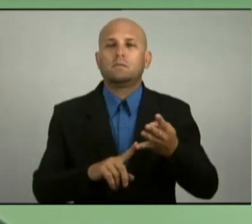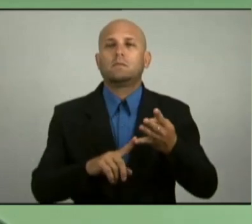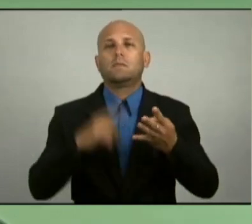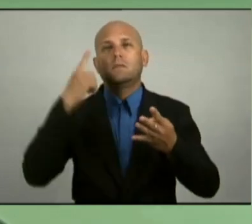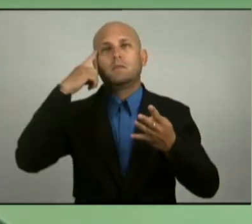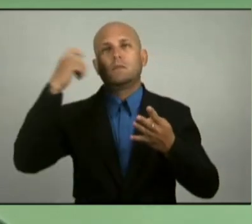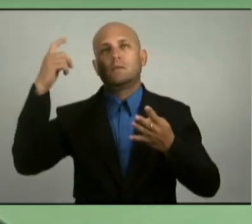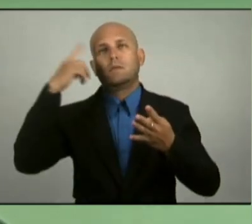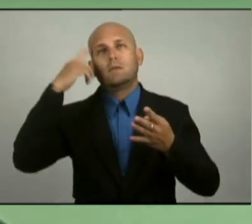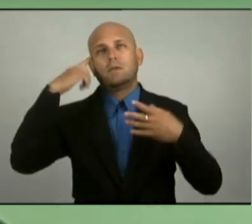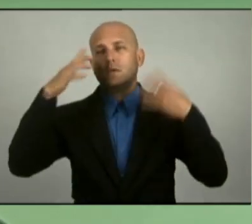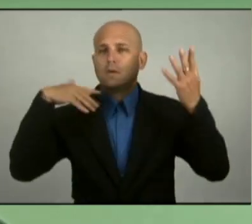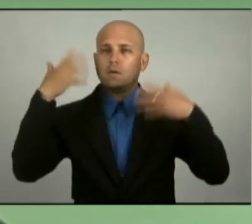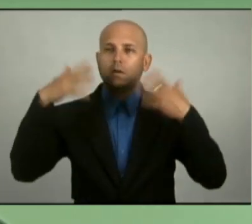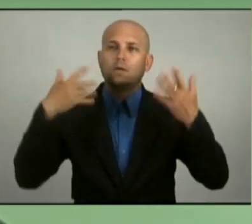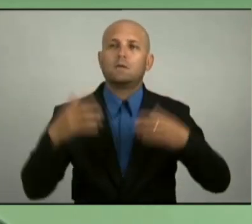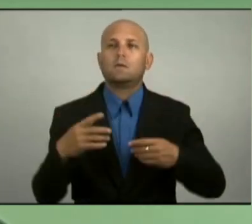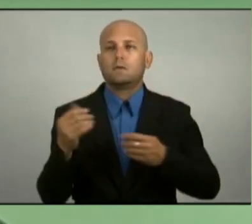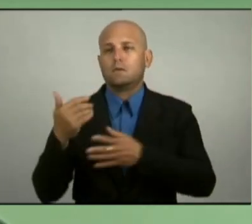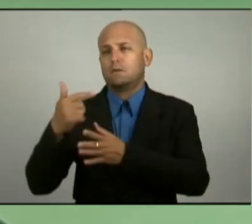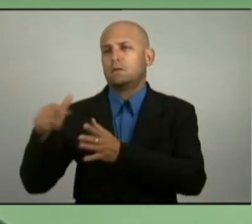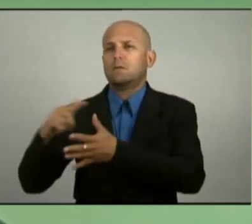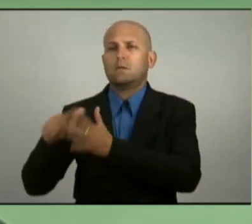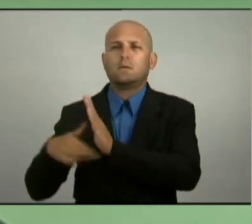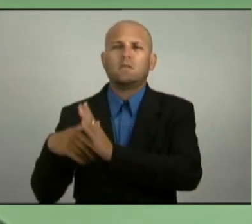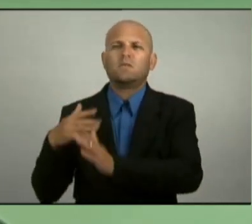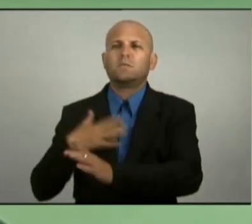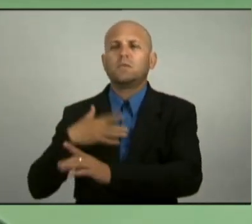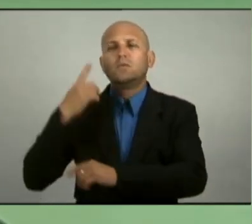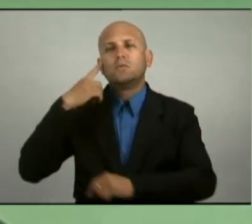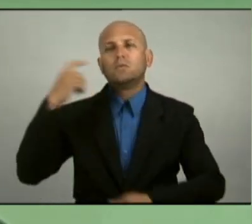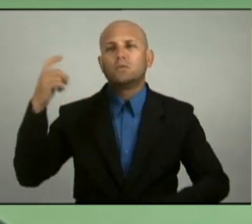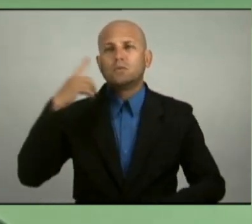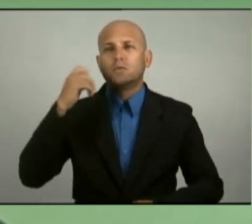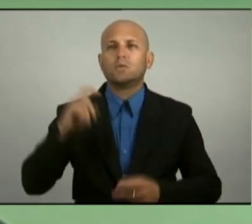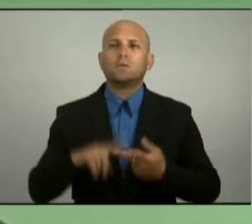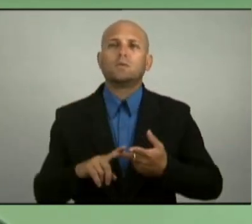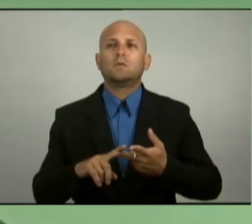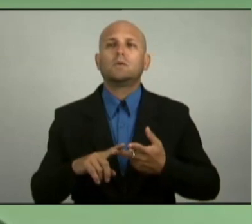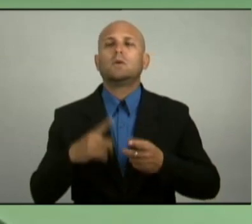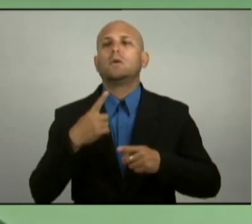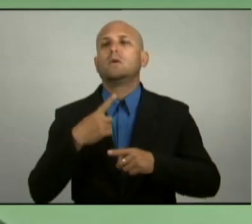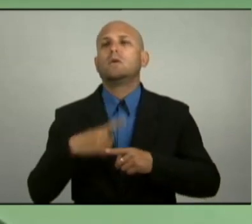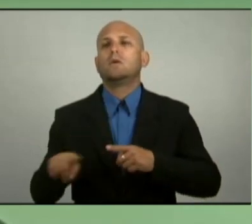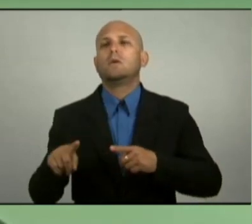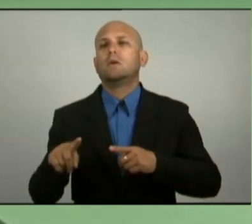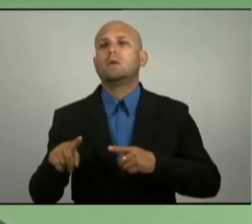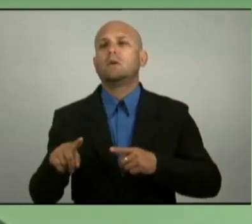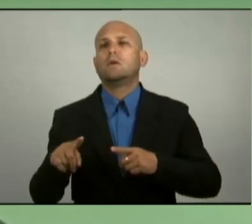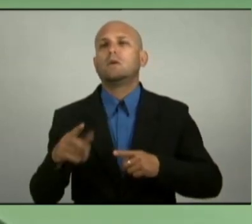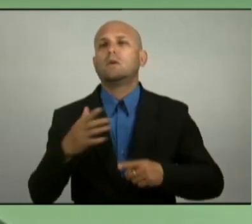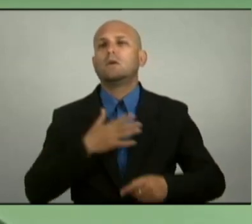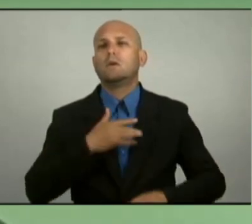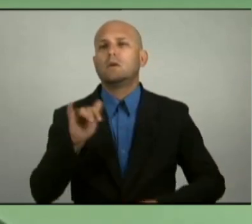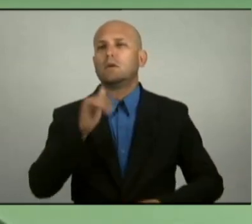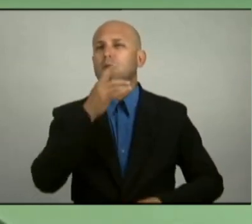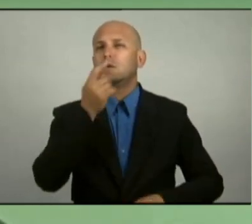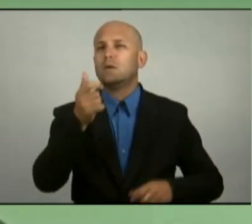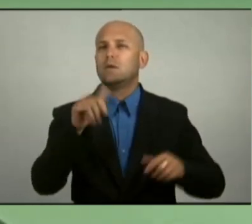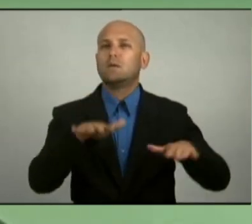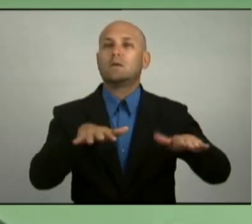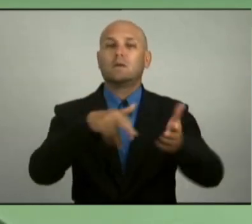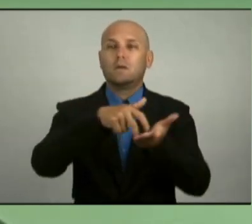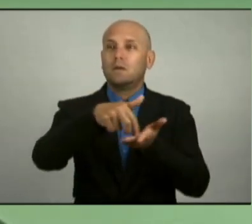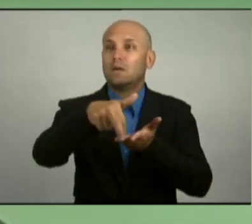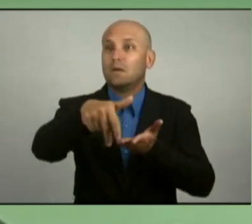eh todo estos son parasomnias existe también el ambul que es un tipo parecido al al sonambulismo pero que la